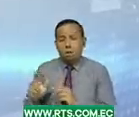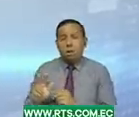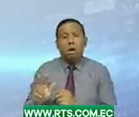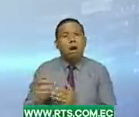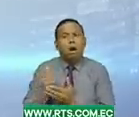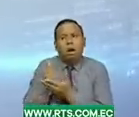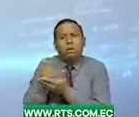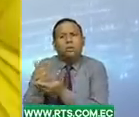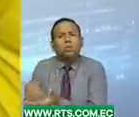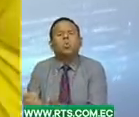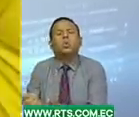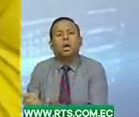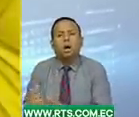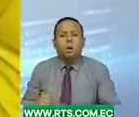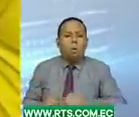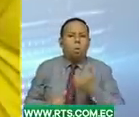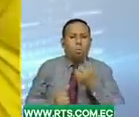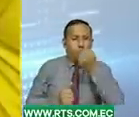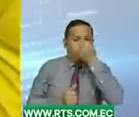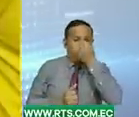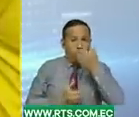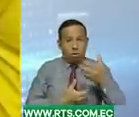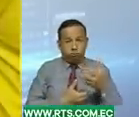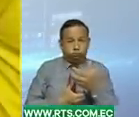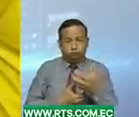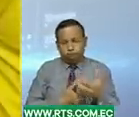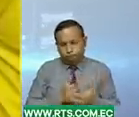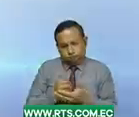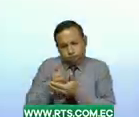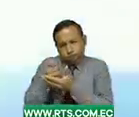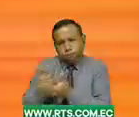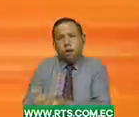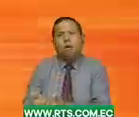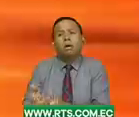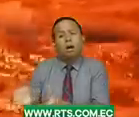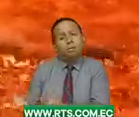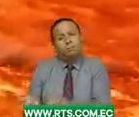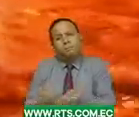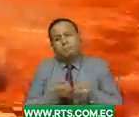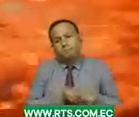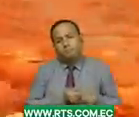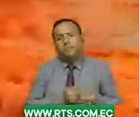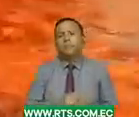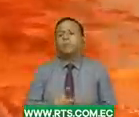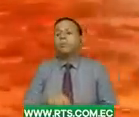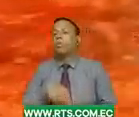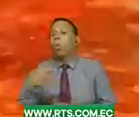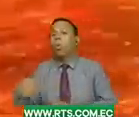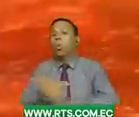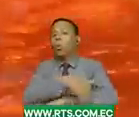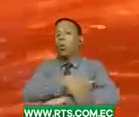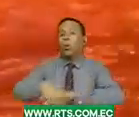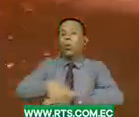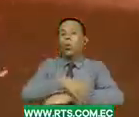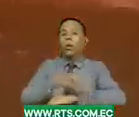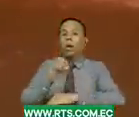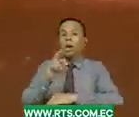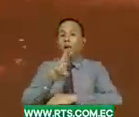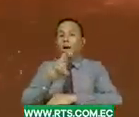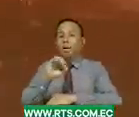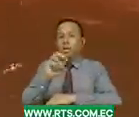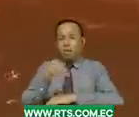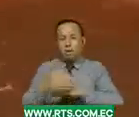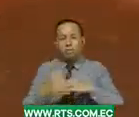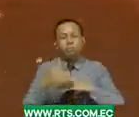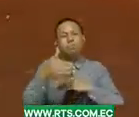por elementos del cuerpo de bomberos. En tanto, en la avenida Benjamín Carrión, frente a